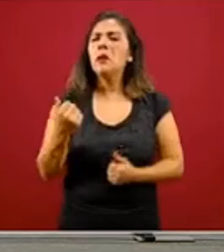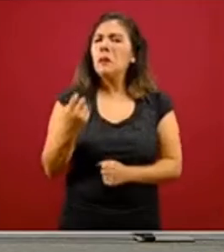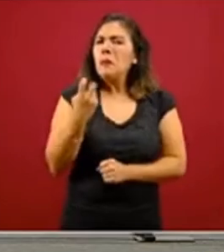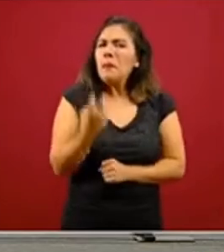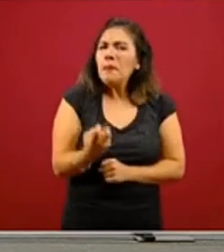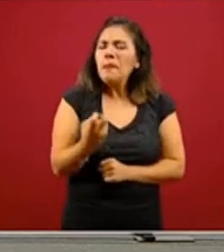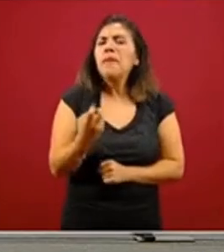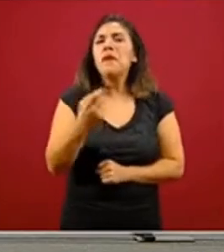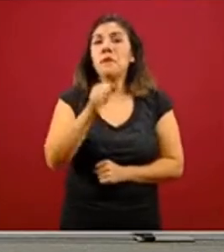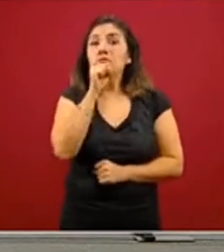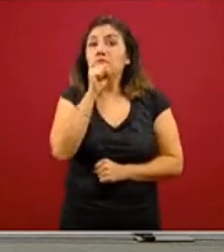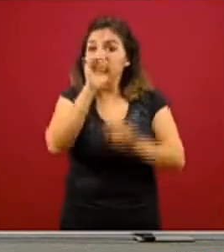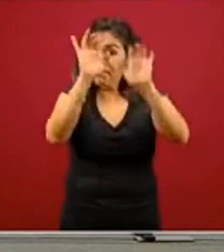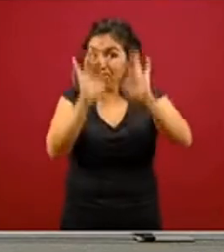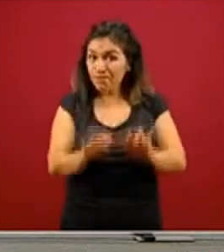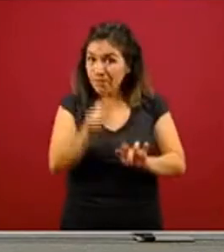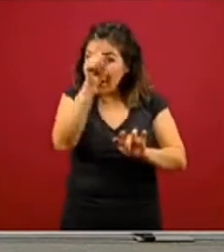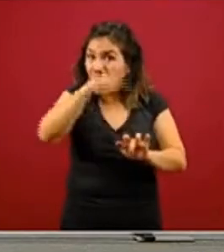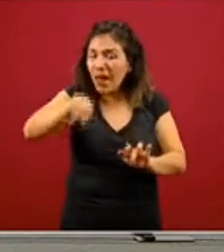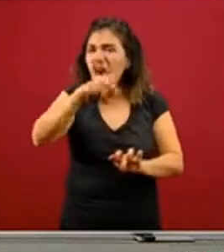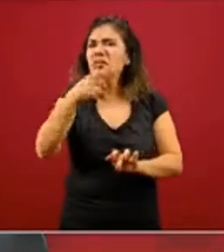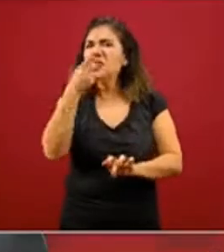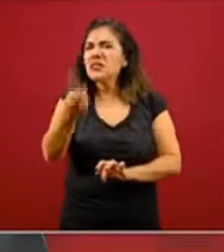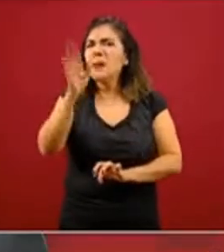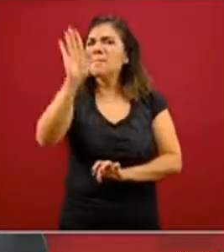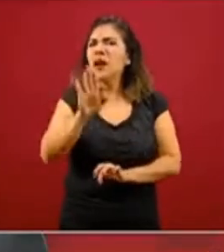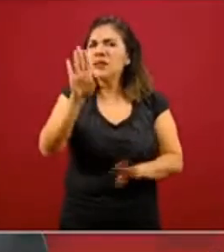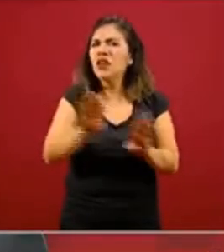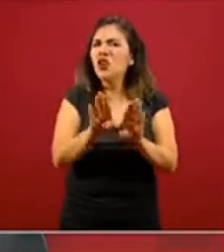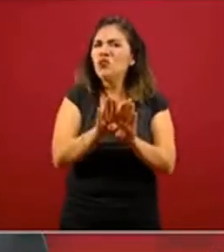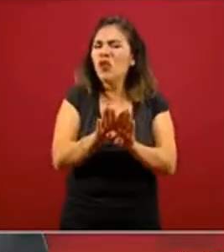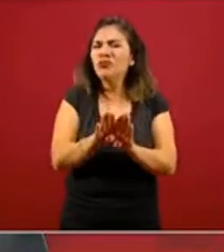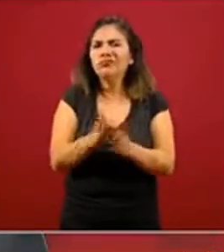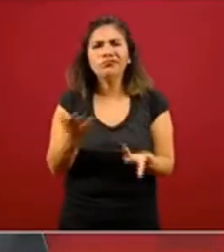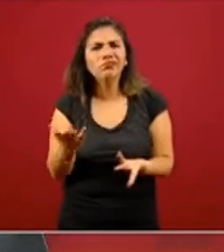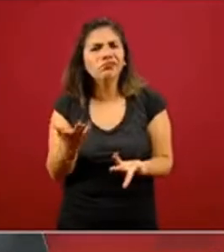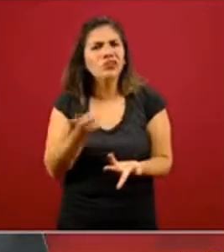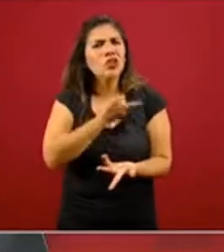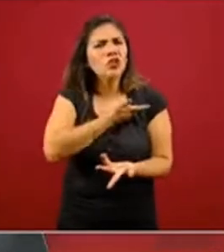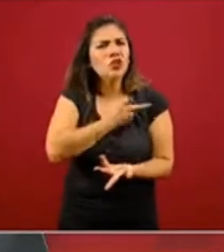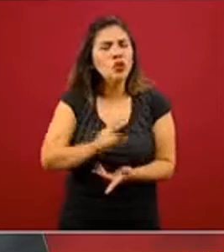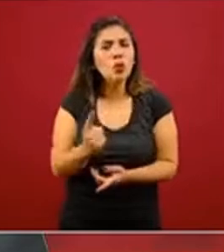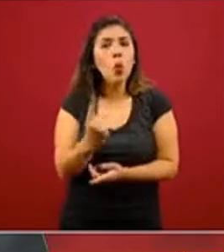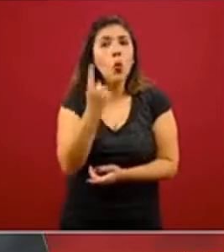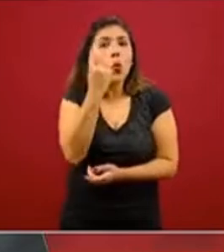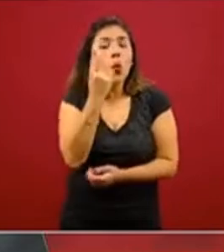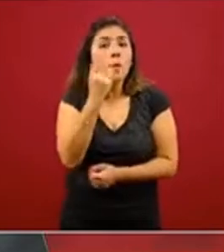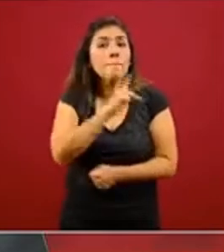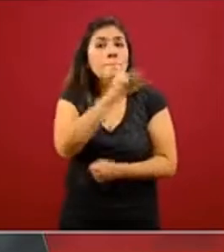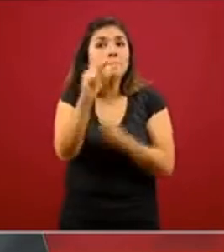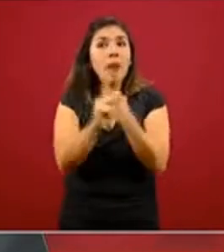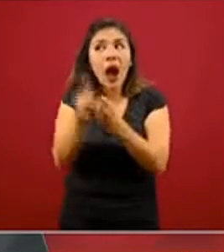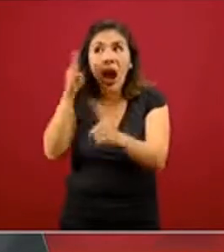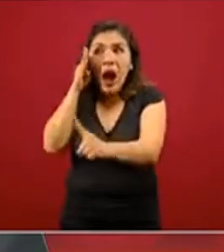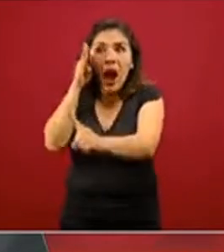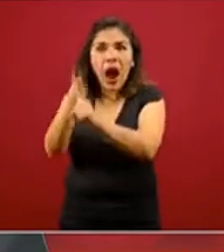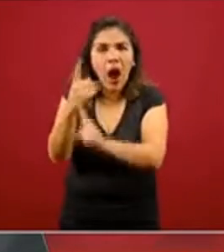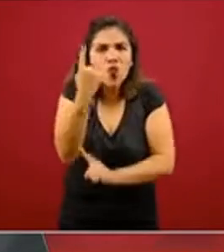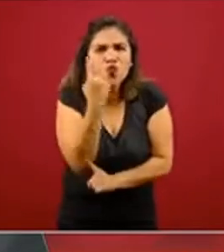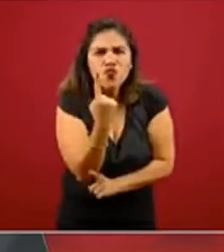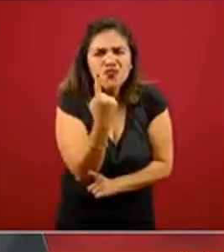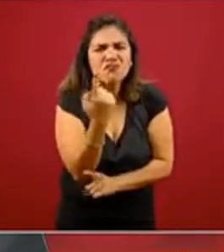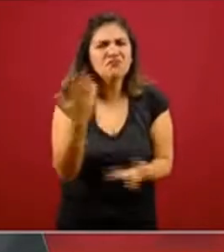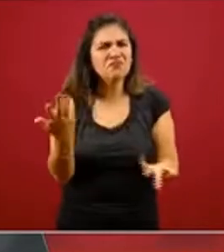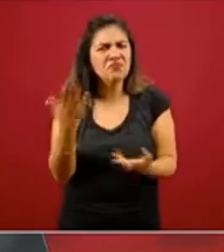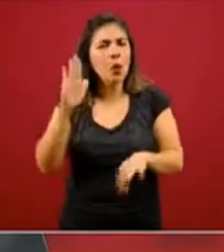Y en el texto pareciera generar una gran inquietud el tema de una nacionalidad en particular.